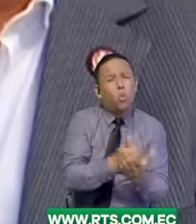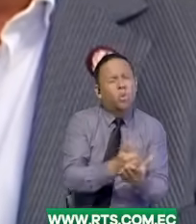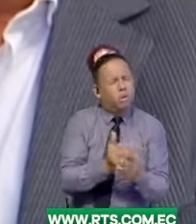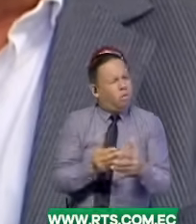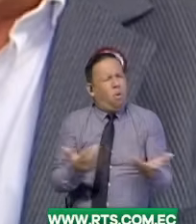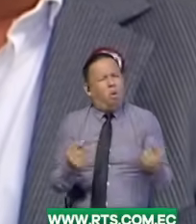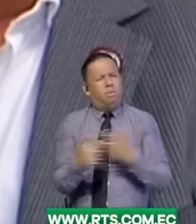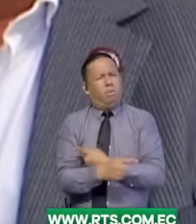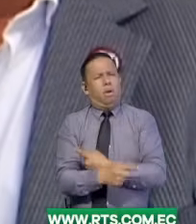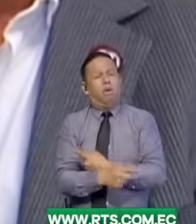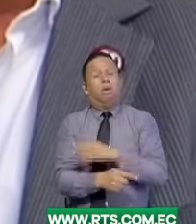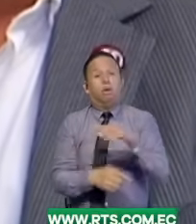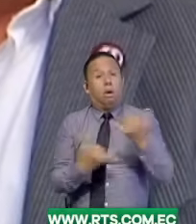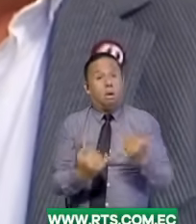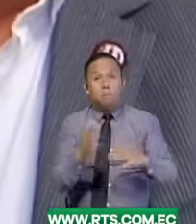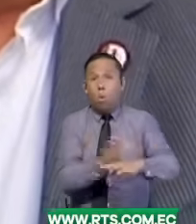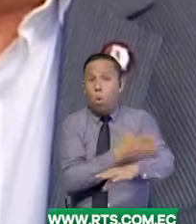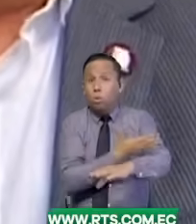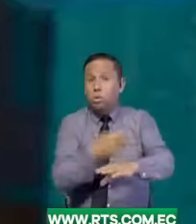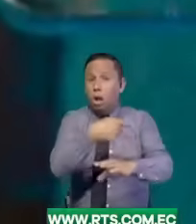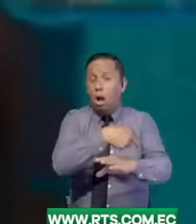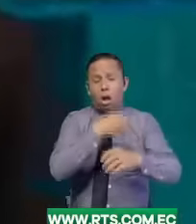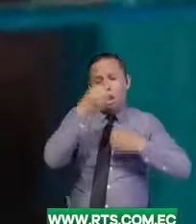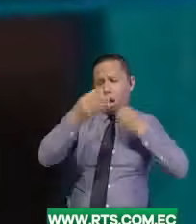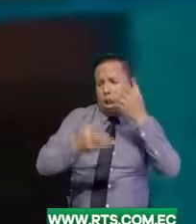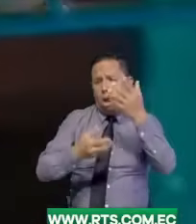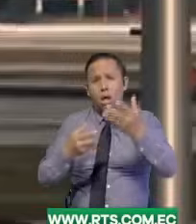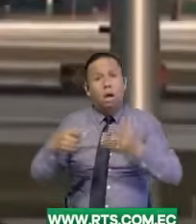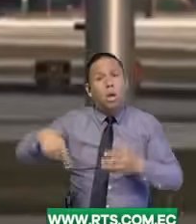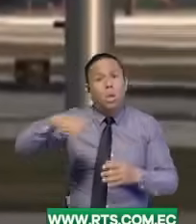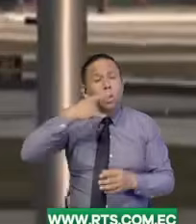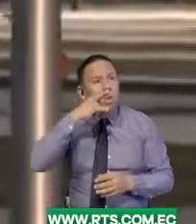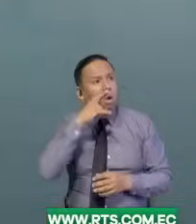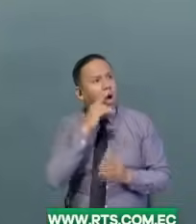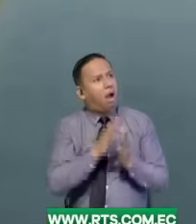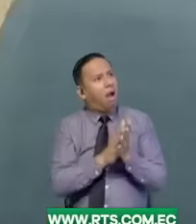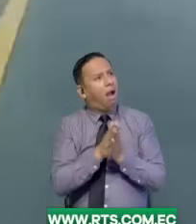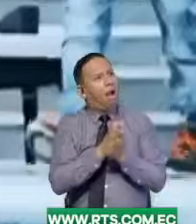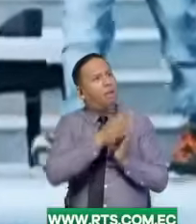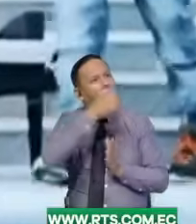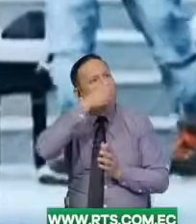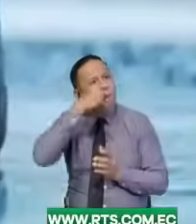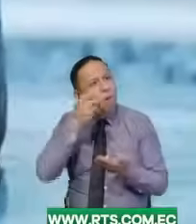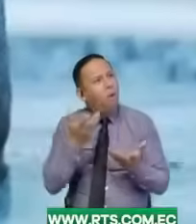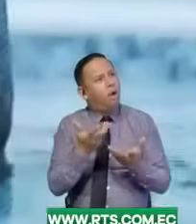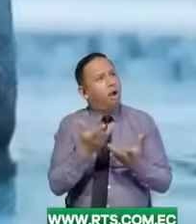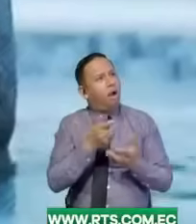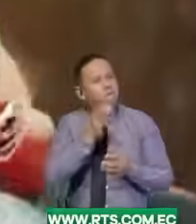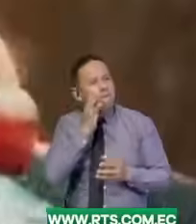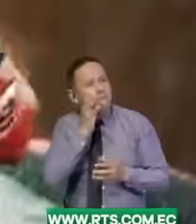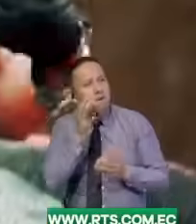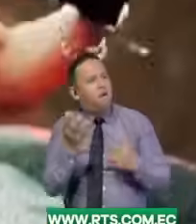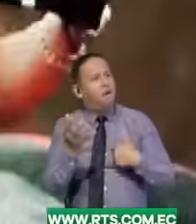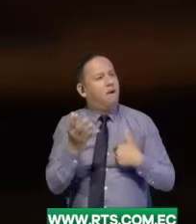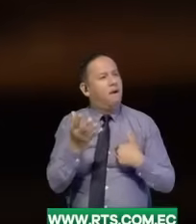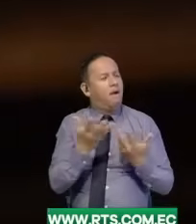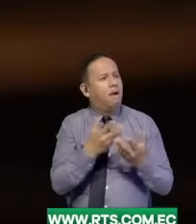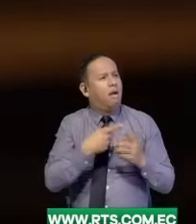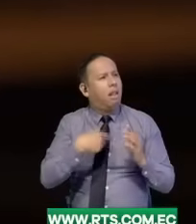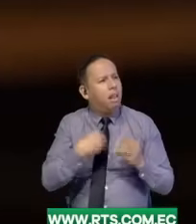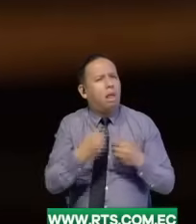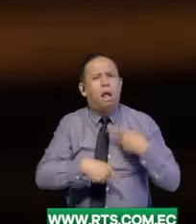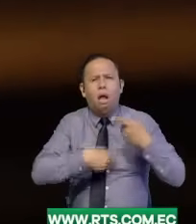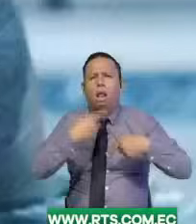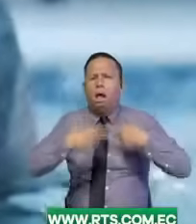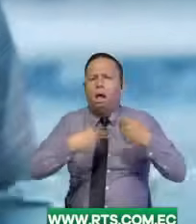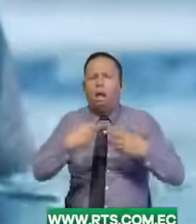al consumo de drogas, al narcotráfico. El joven está escuchando repetidas veces y como ve que está rodeado